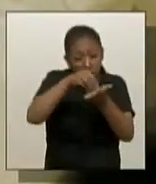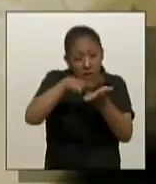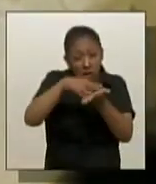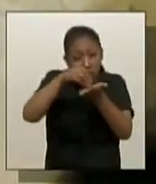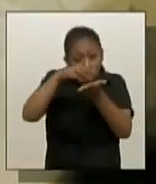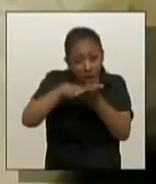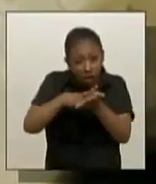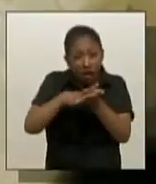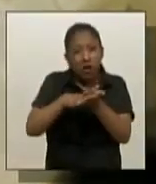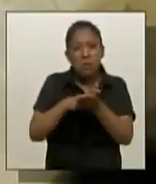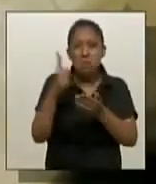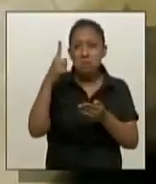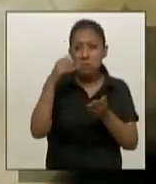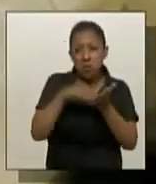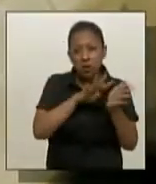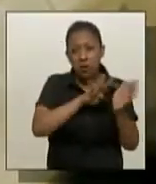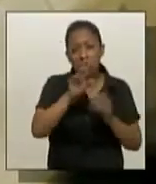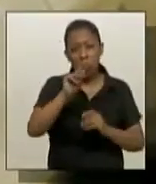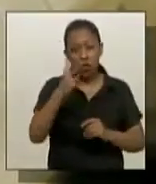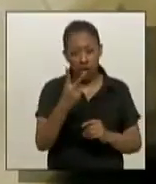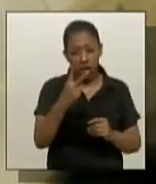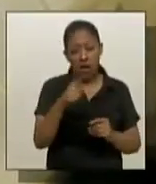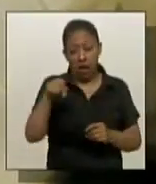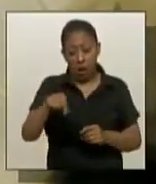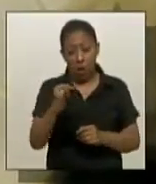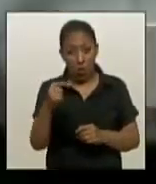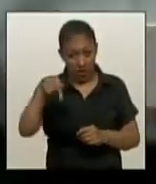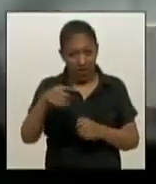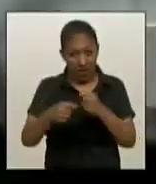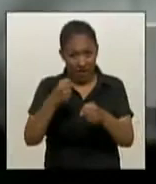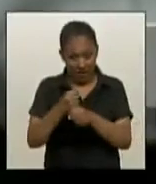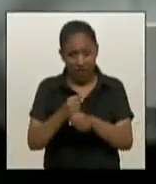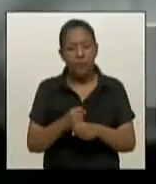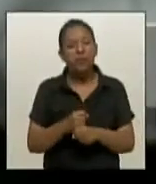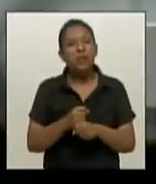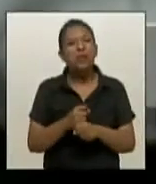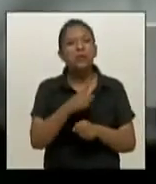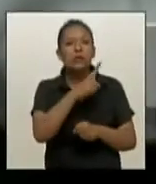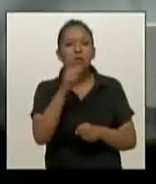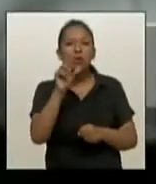el año de 1983 hasta junio de este año es de